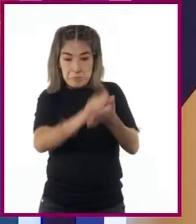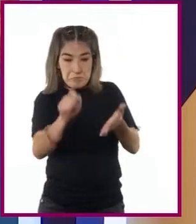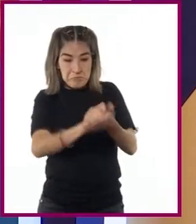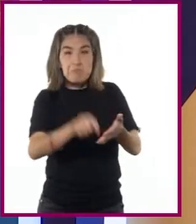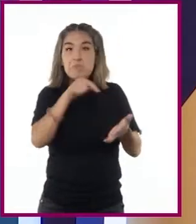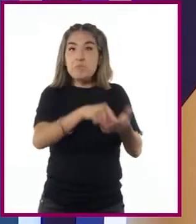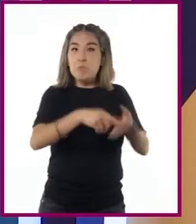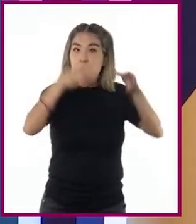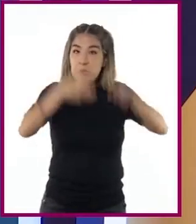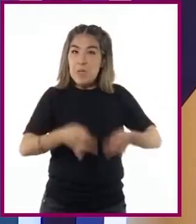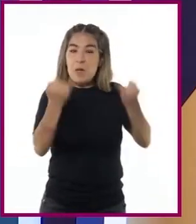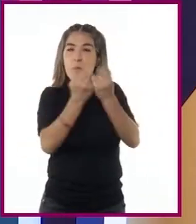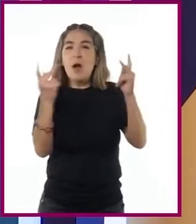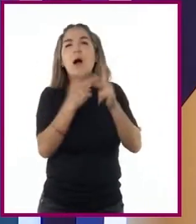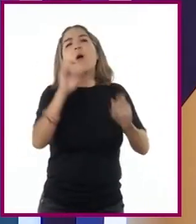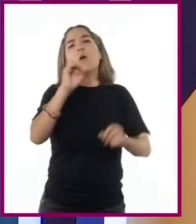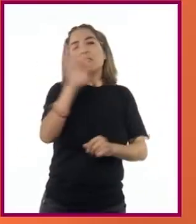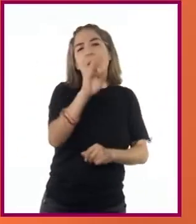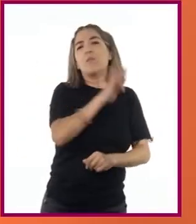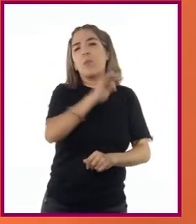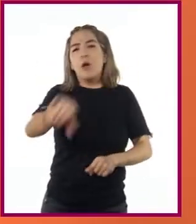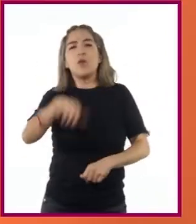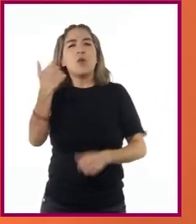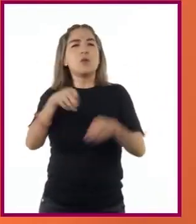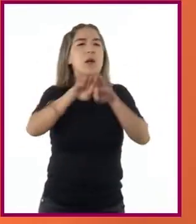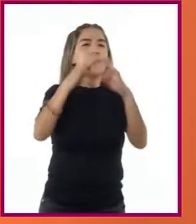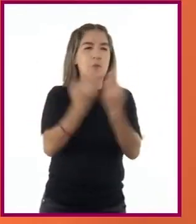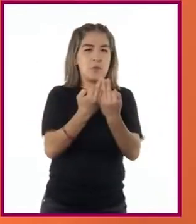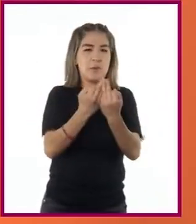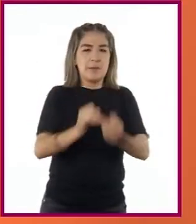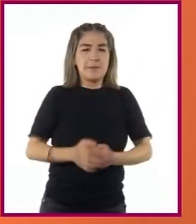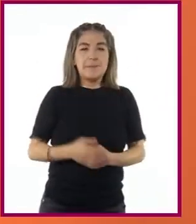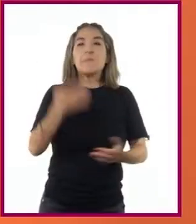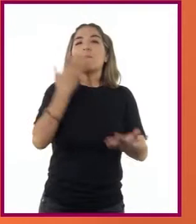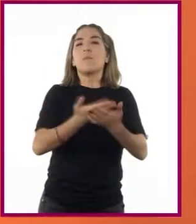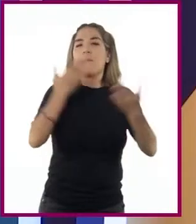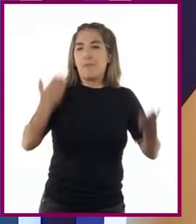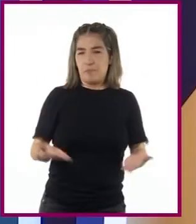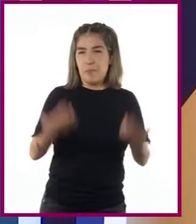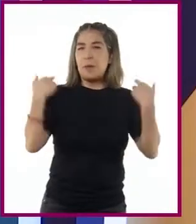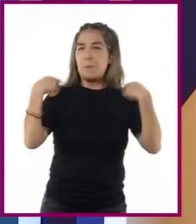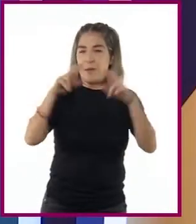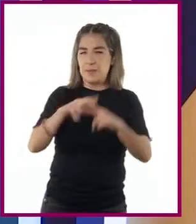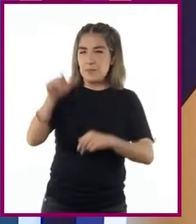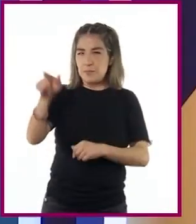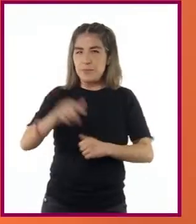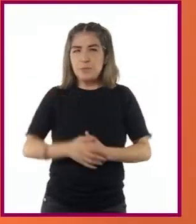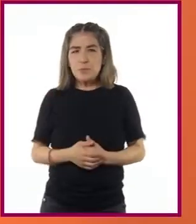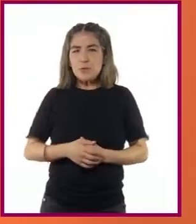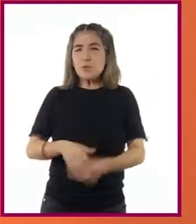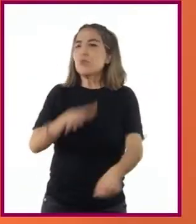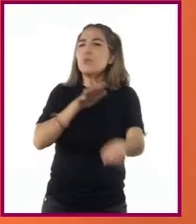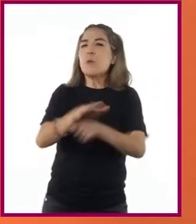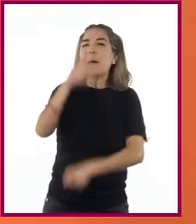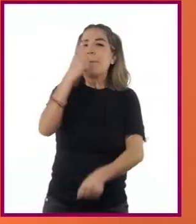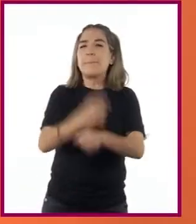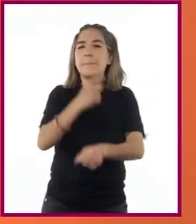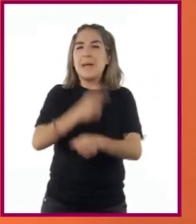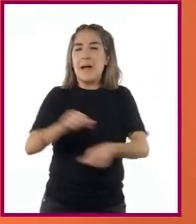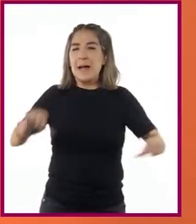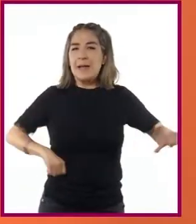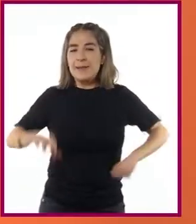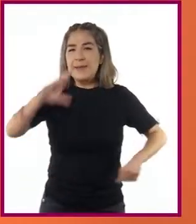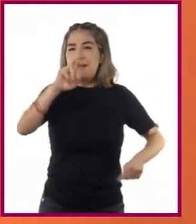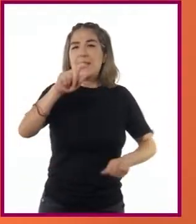posible resolverlo de otra manera. Ahora, maestro Luis, ¿cuál es el primer reto en donde